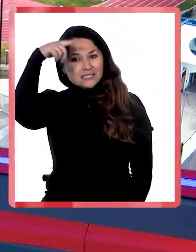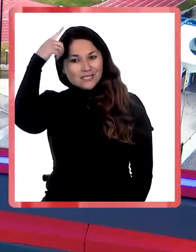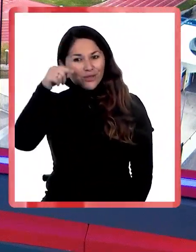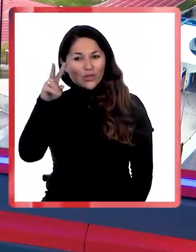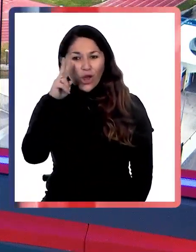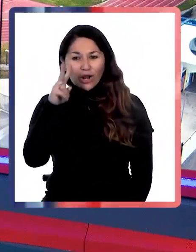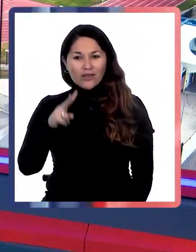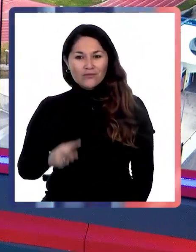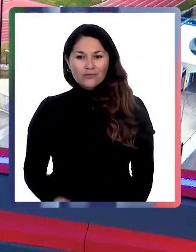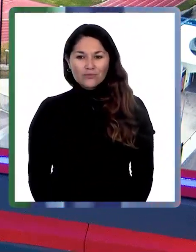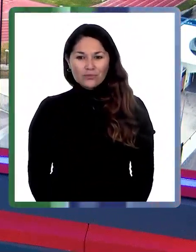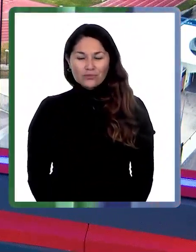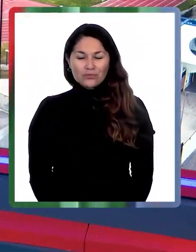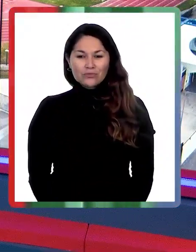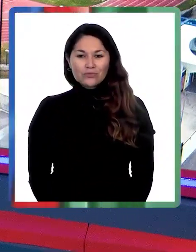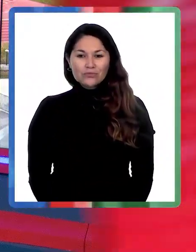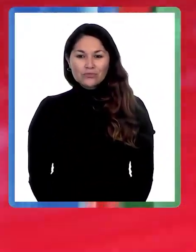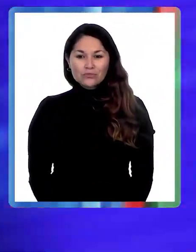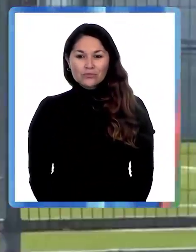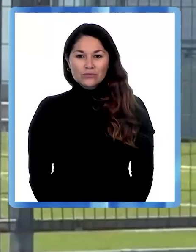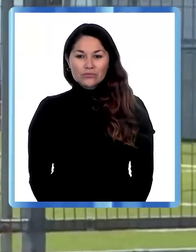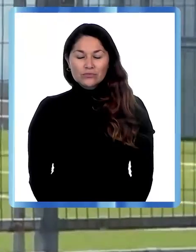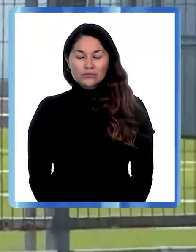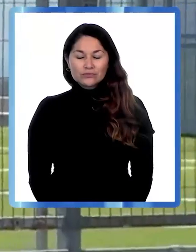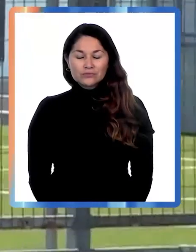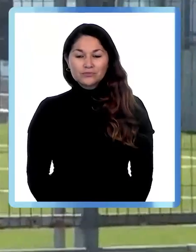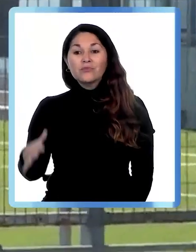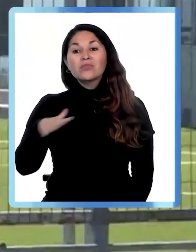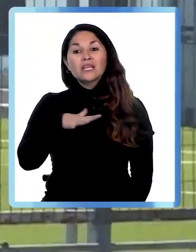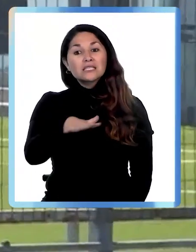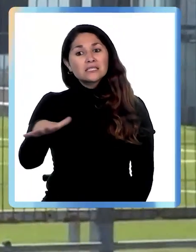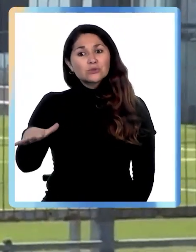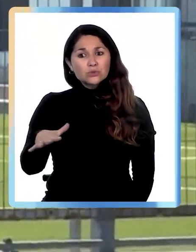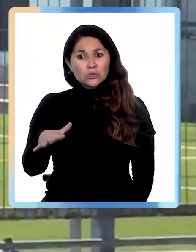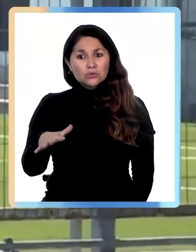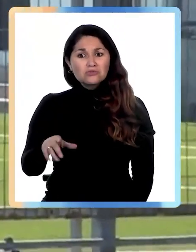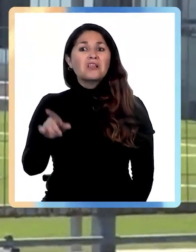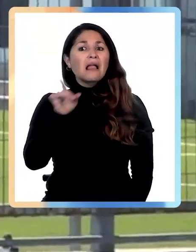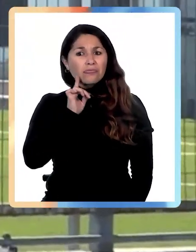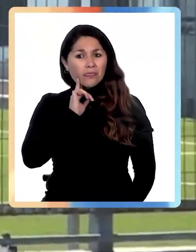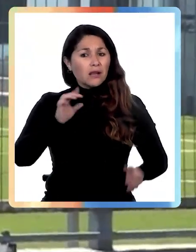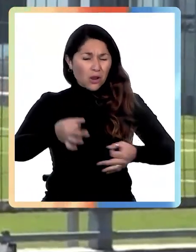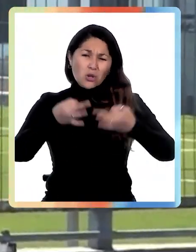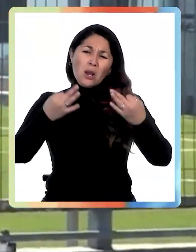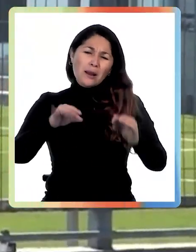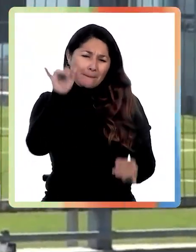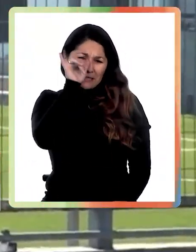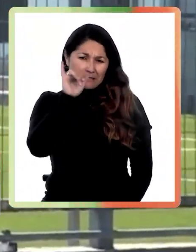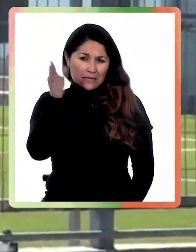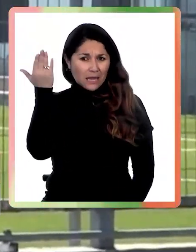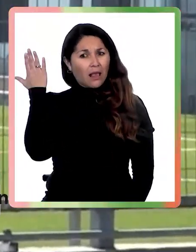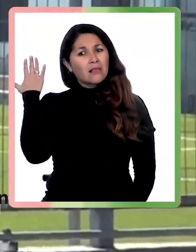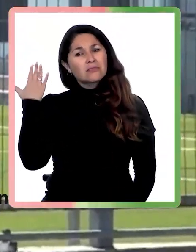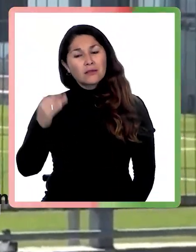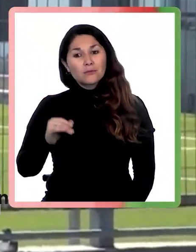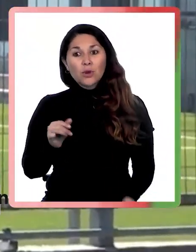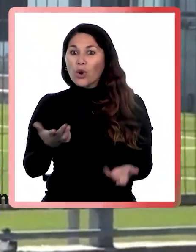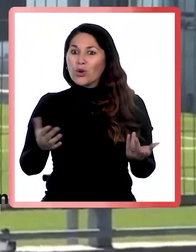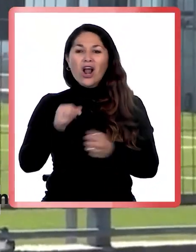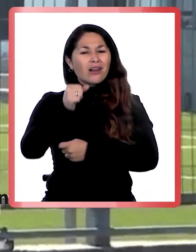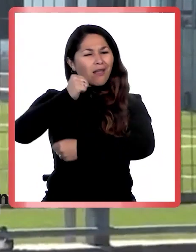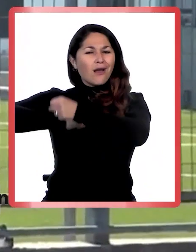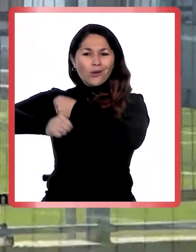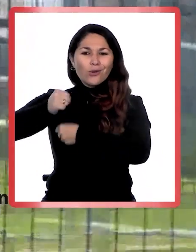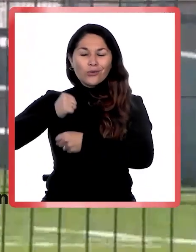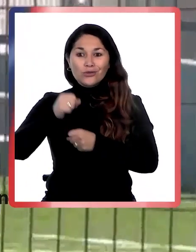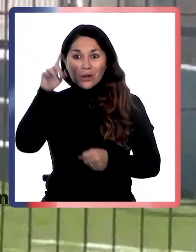Antonio con los detalles en la siguiente nota es una situación que debiera estar resuelta hace bastante tiempo o